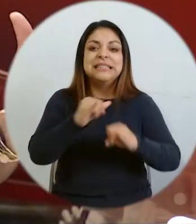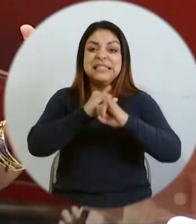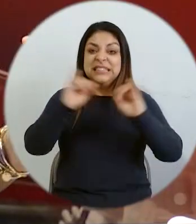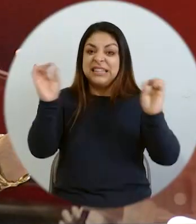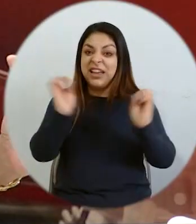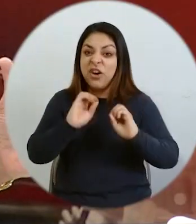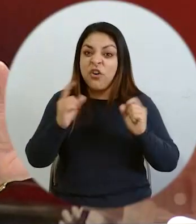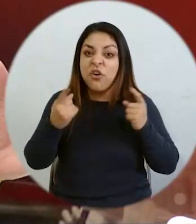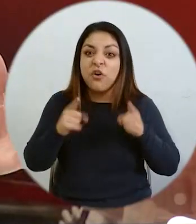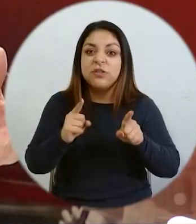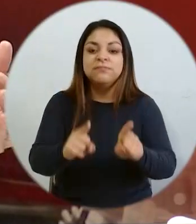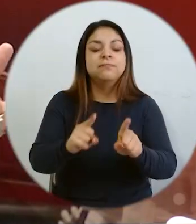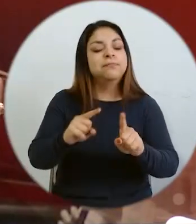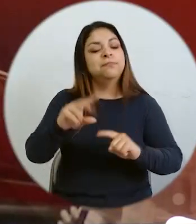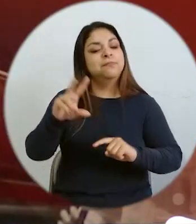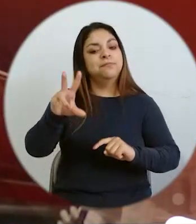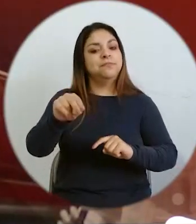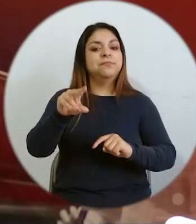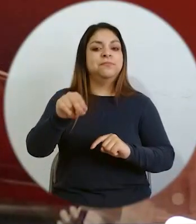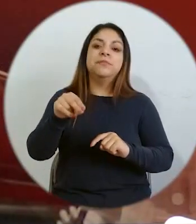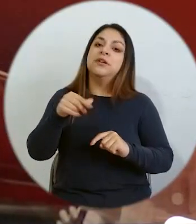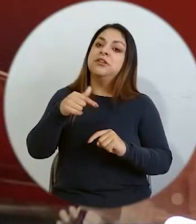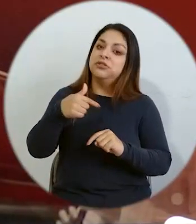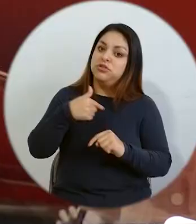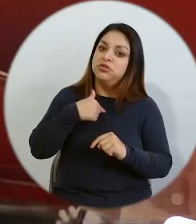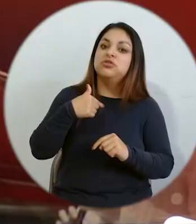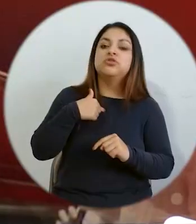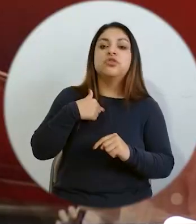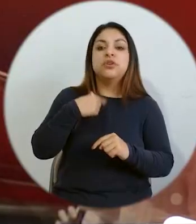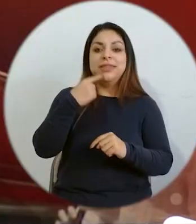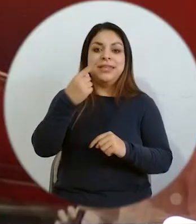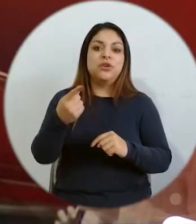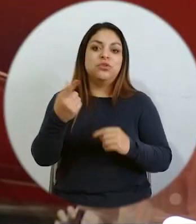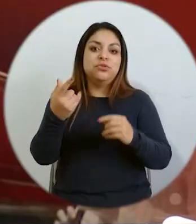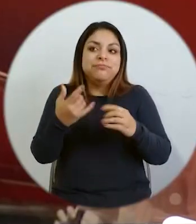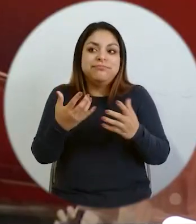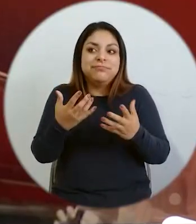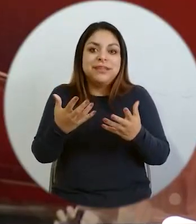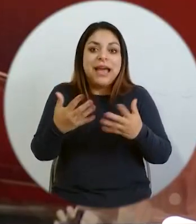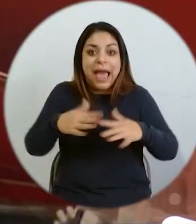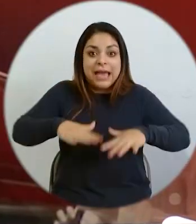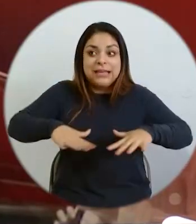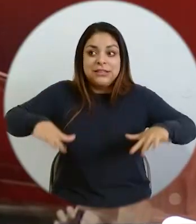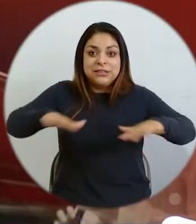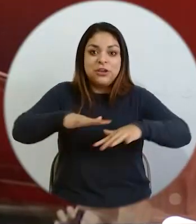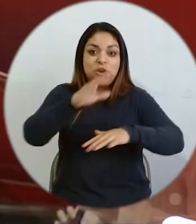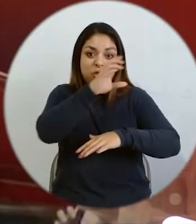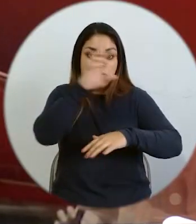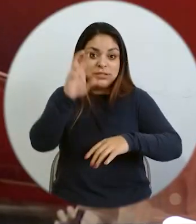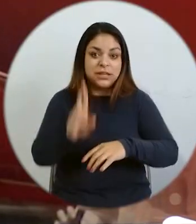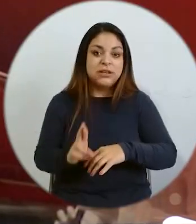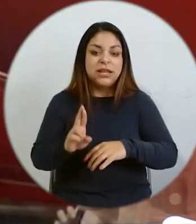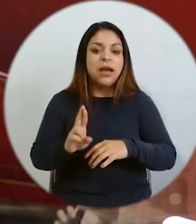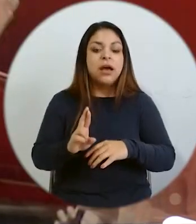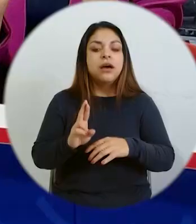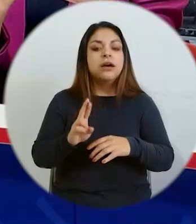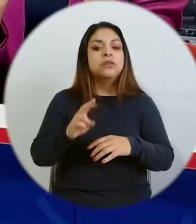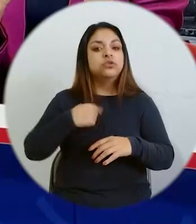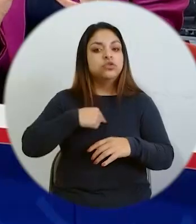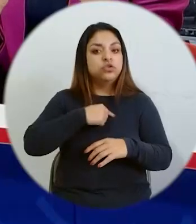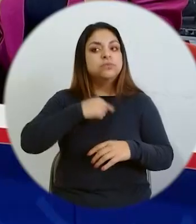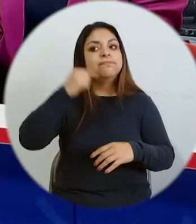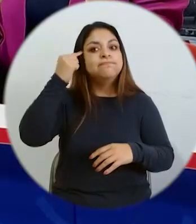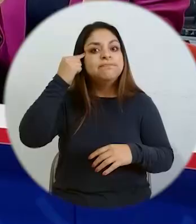sin ninguna consecuencia, estoy diciendo con esto que todavía en algunos sectores de nuestra Costa Rica no